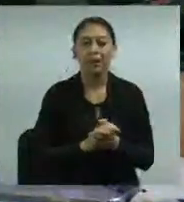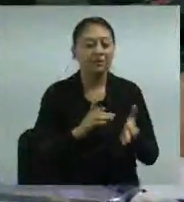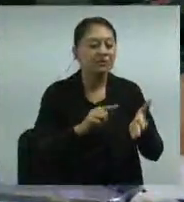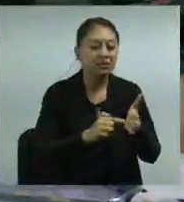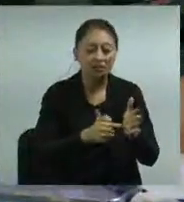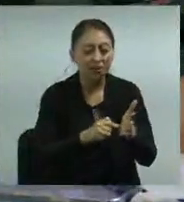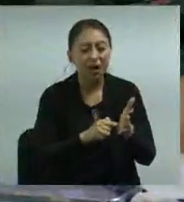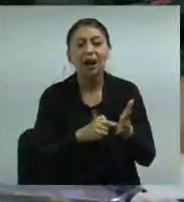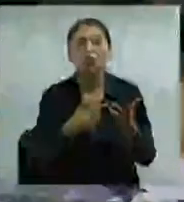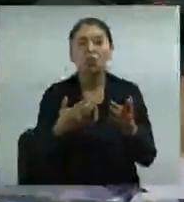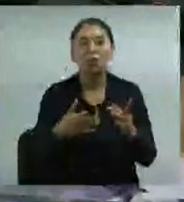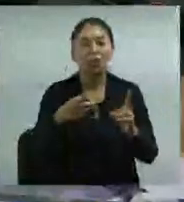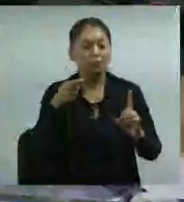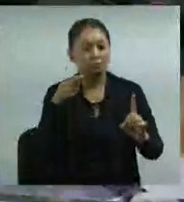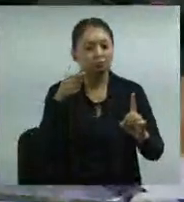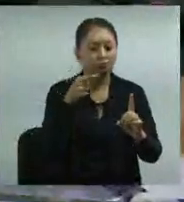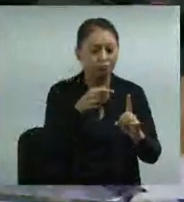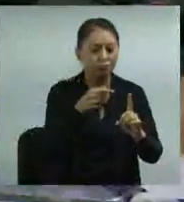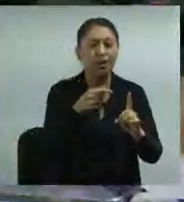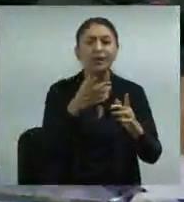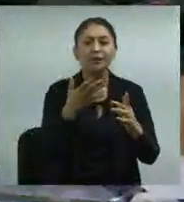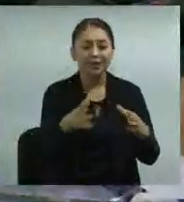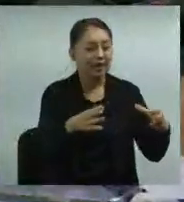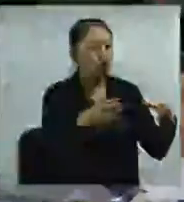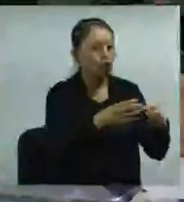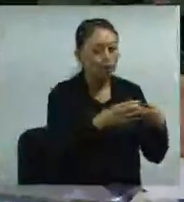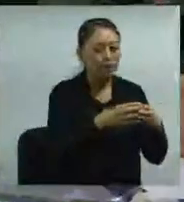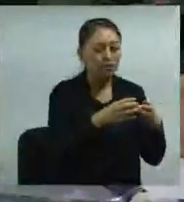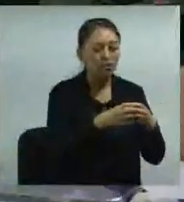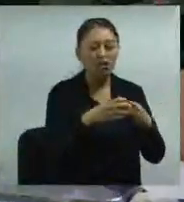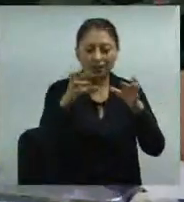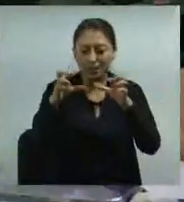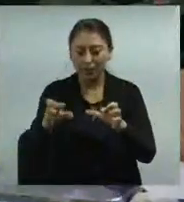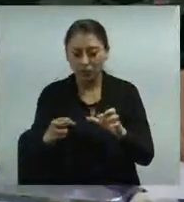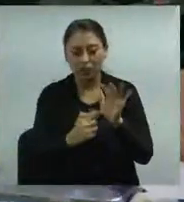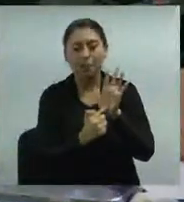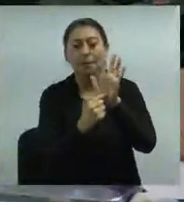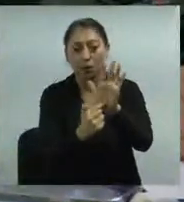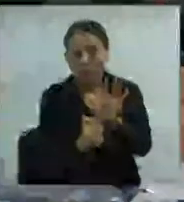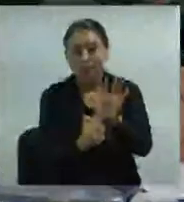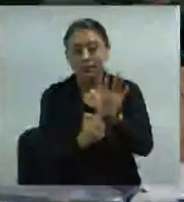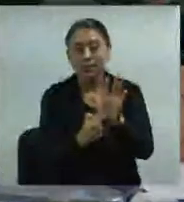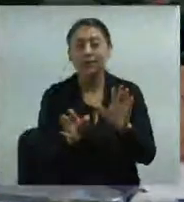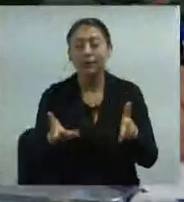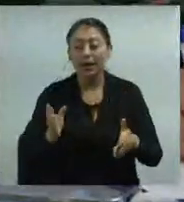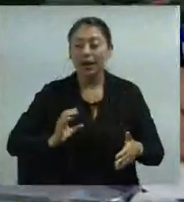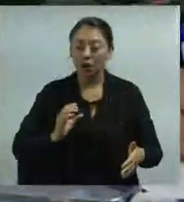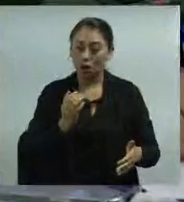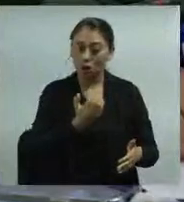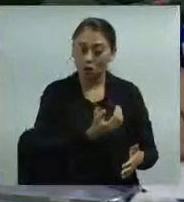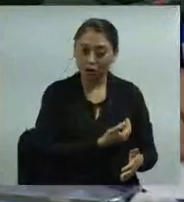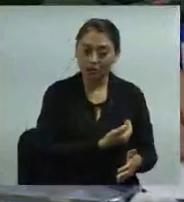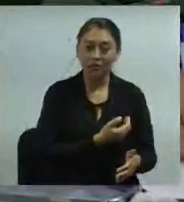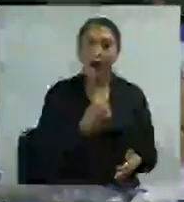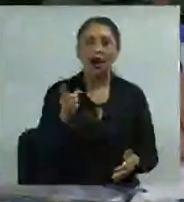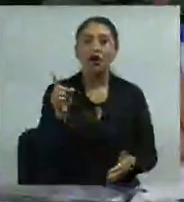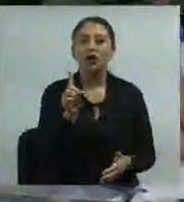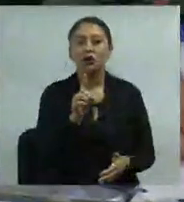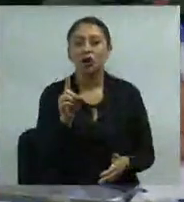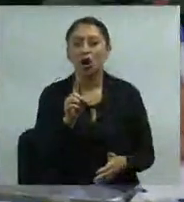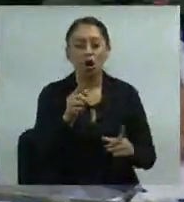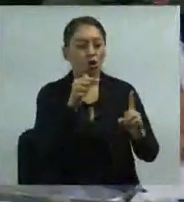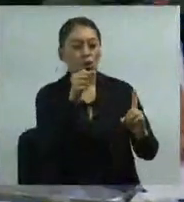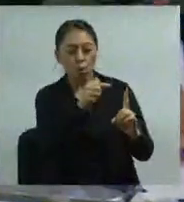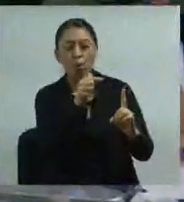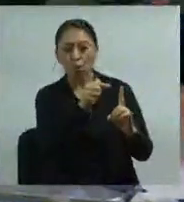propósito de las comisiones de postulación es precisamente para que el Congreso de la República no monopolice la